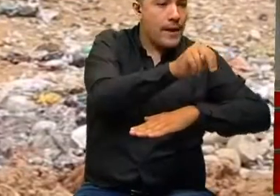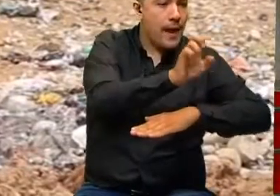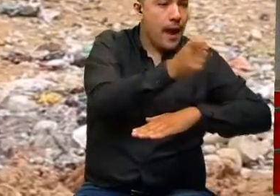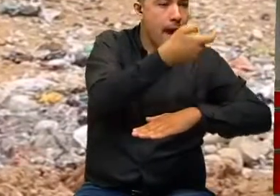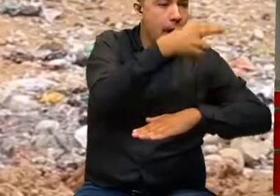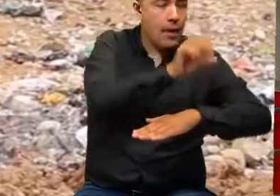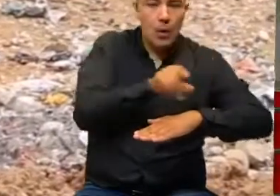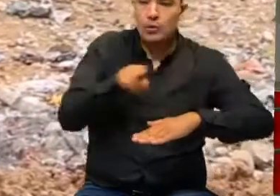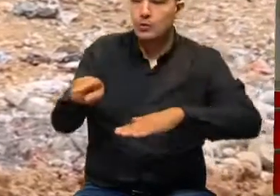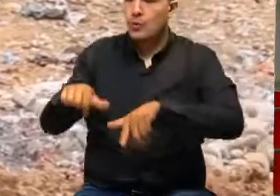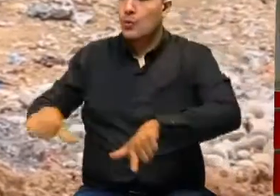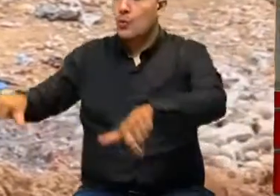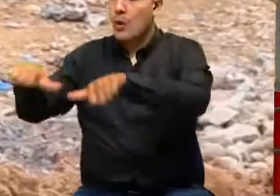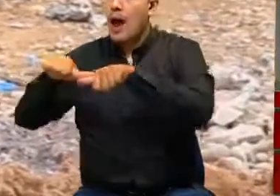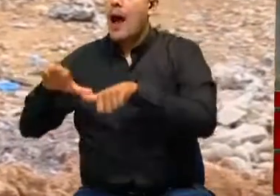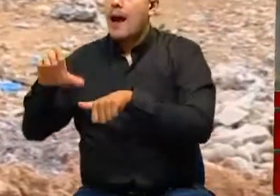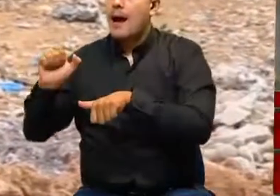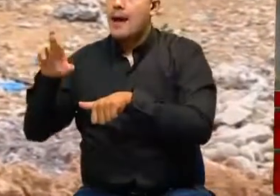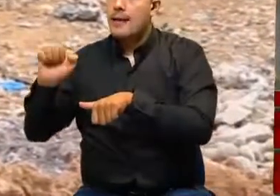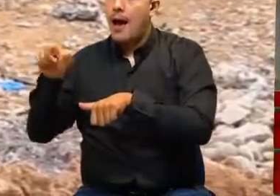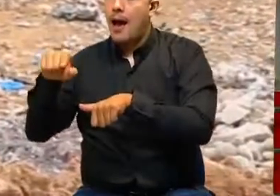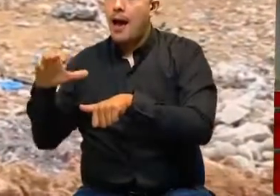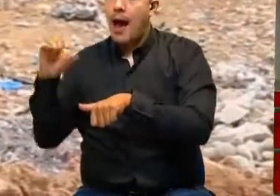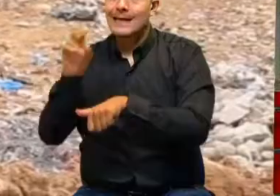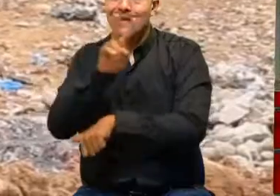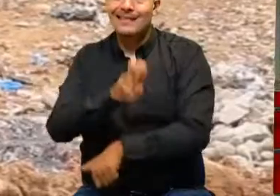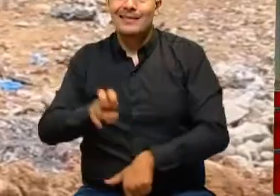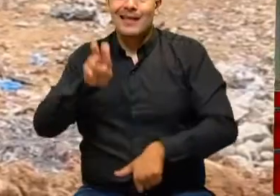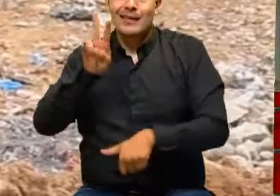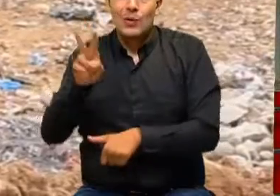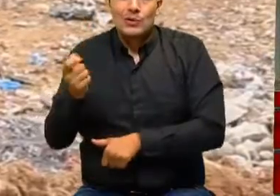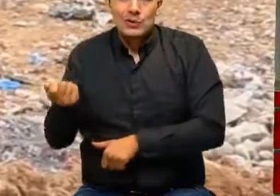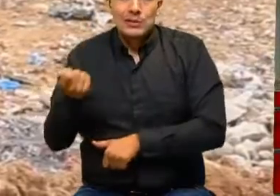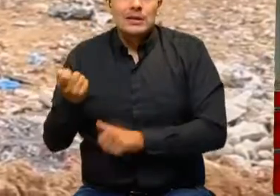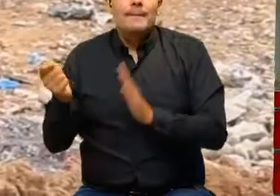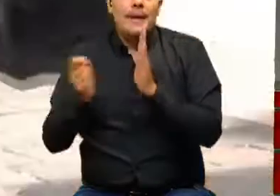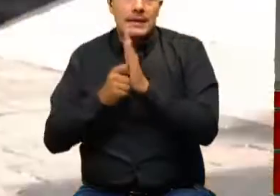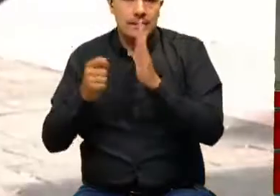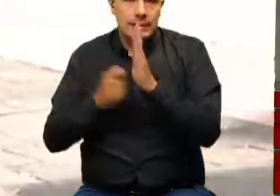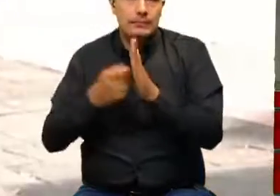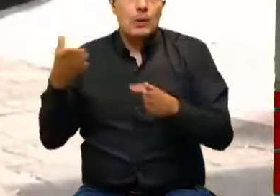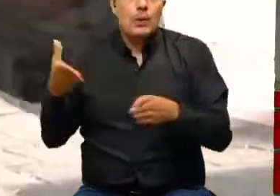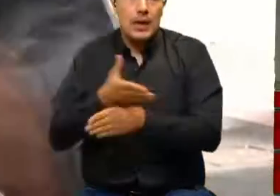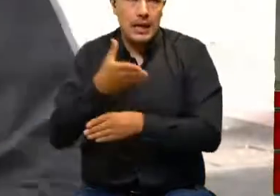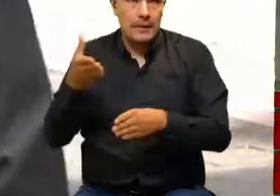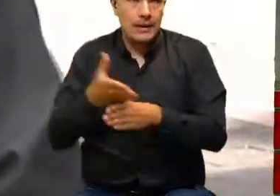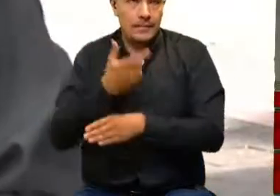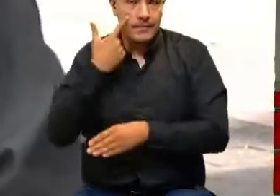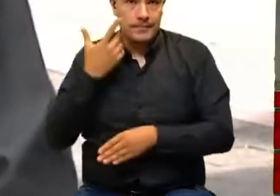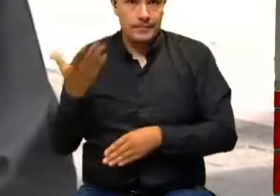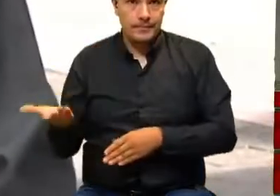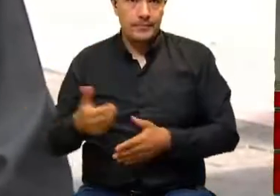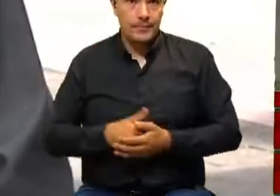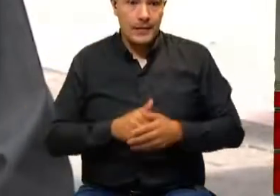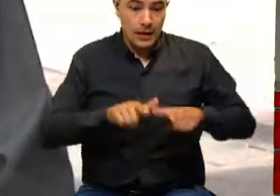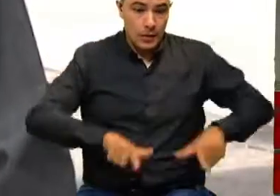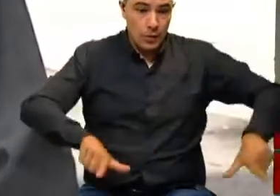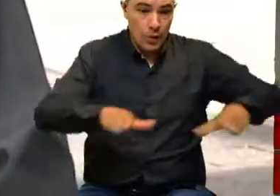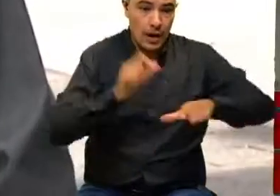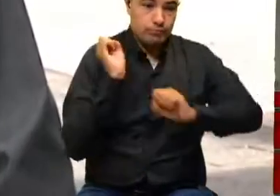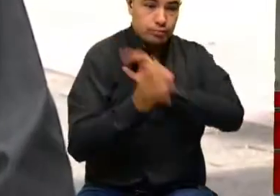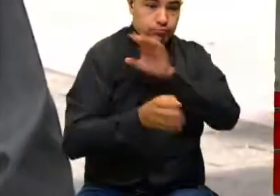ya cumplió su vida útil. Segundo, porque es el cono de aproximación para que los aviones lleguen al